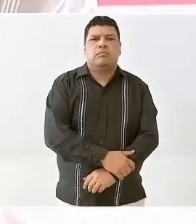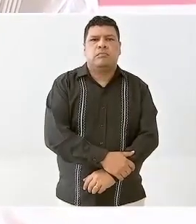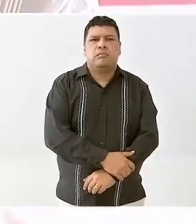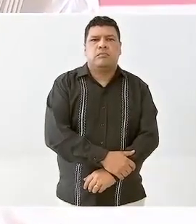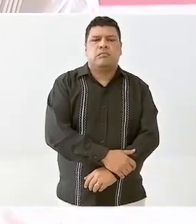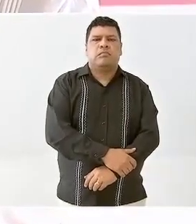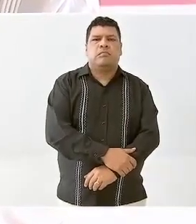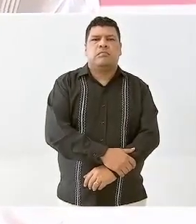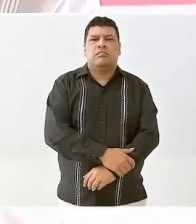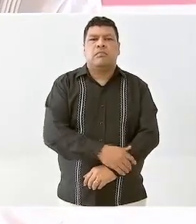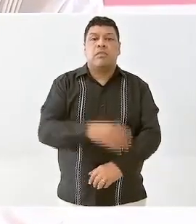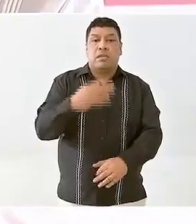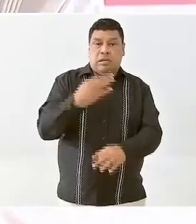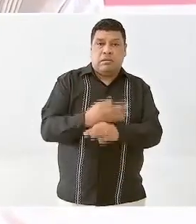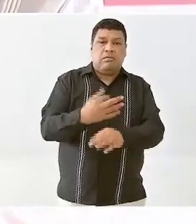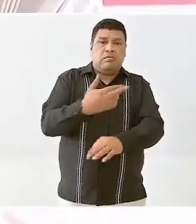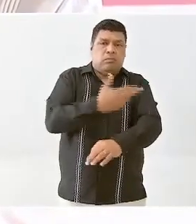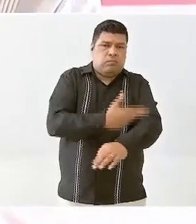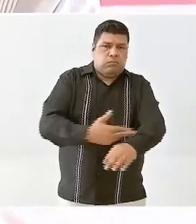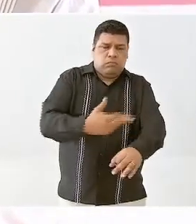concebido, contemplado